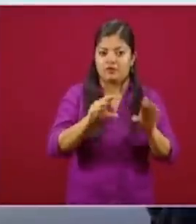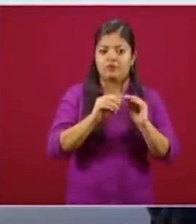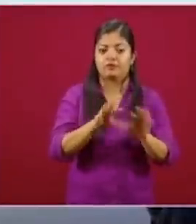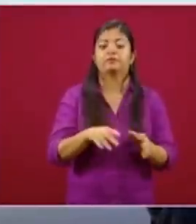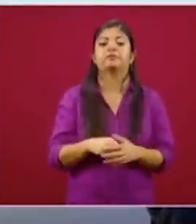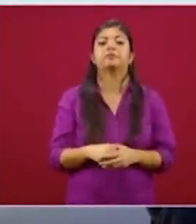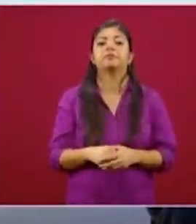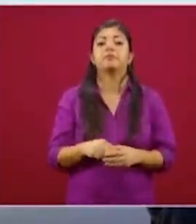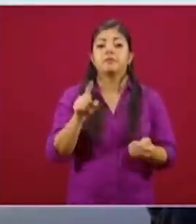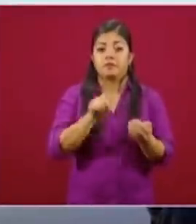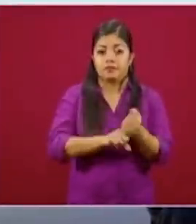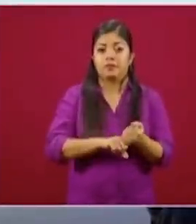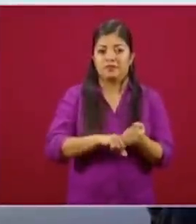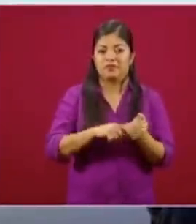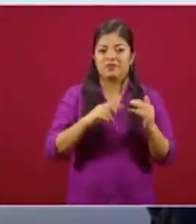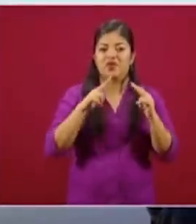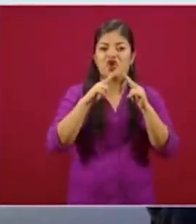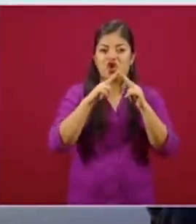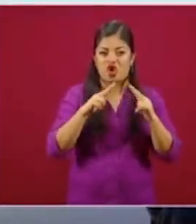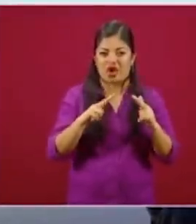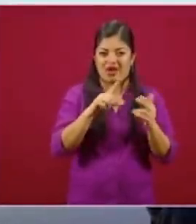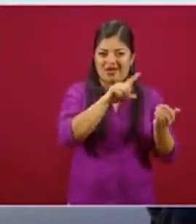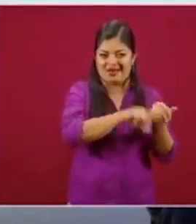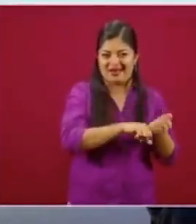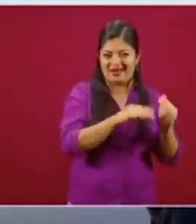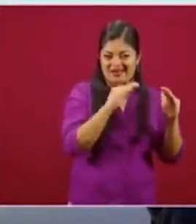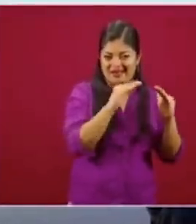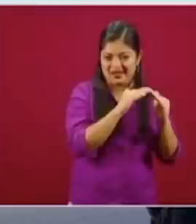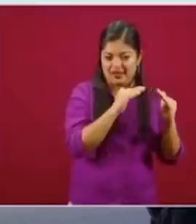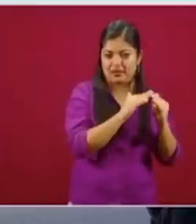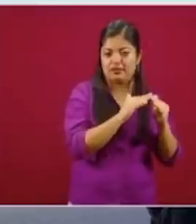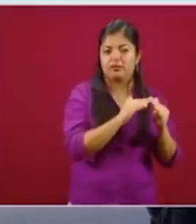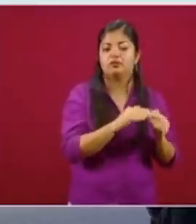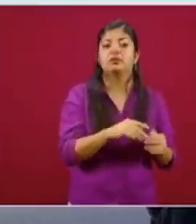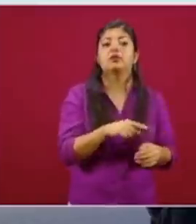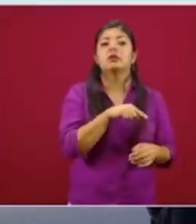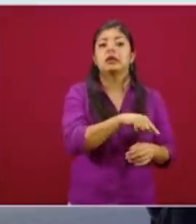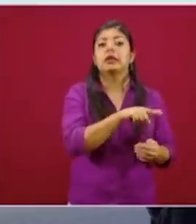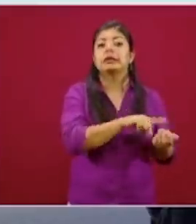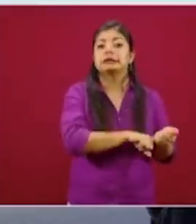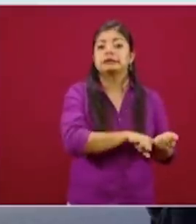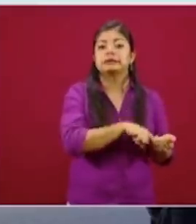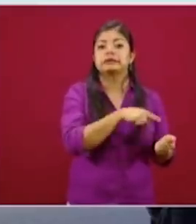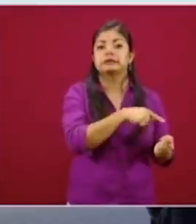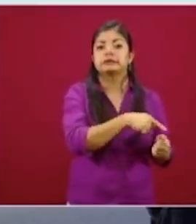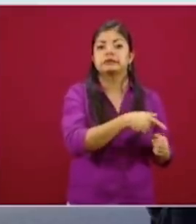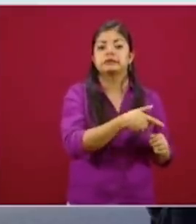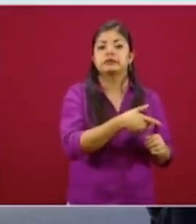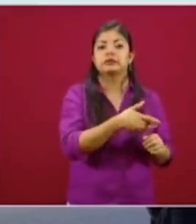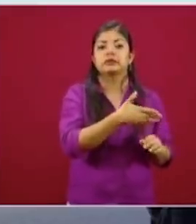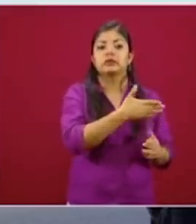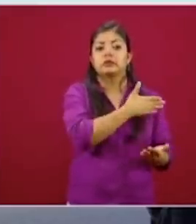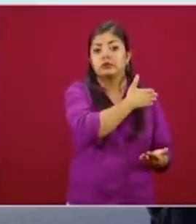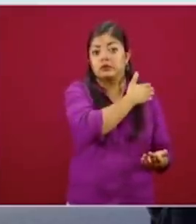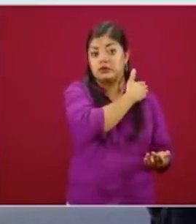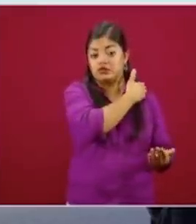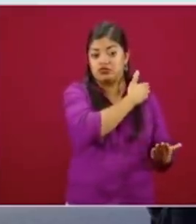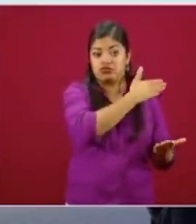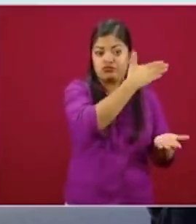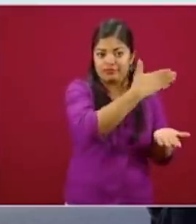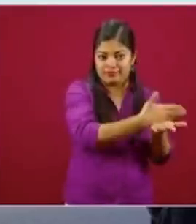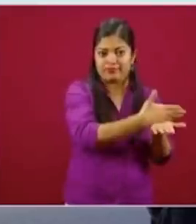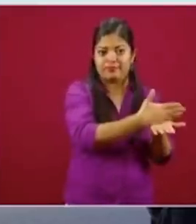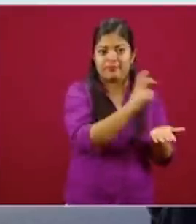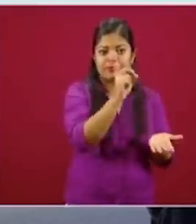el caso de las trabajadoras del hogar es para aquellas trabajadoras que estaban registradas hasta el 30 de abril es decir